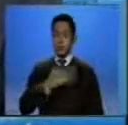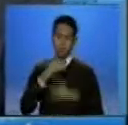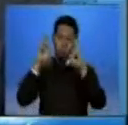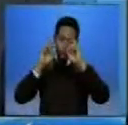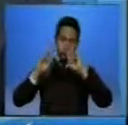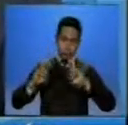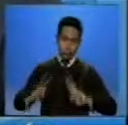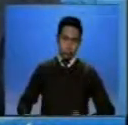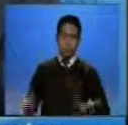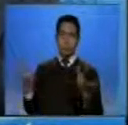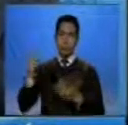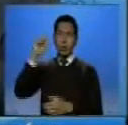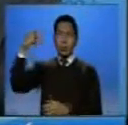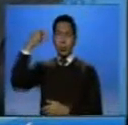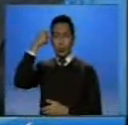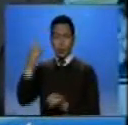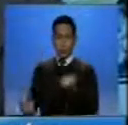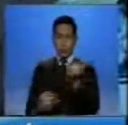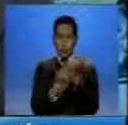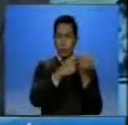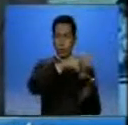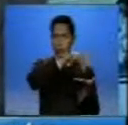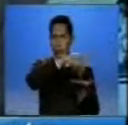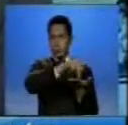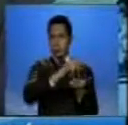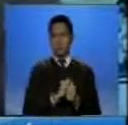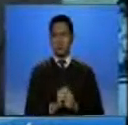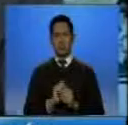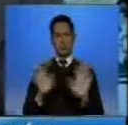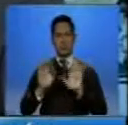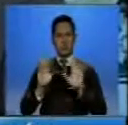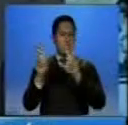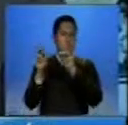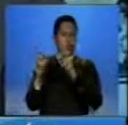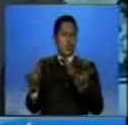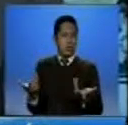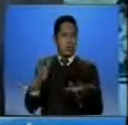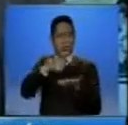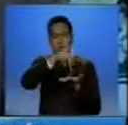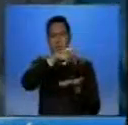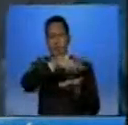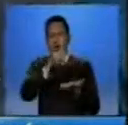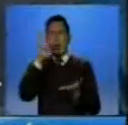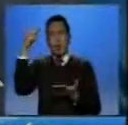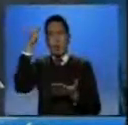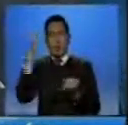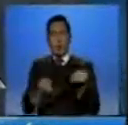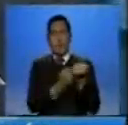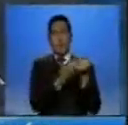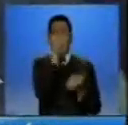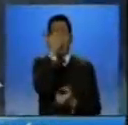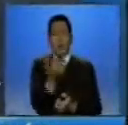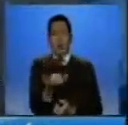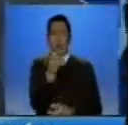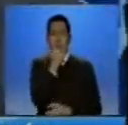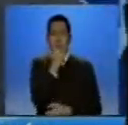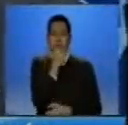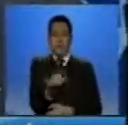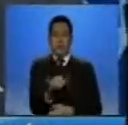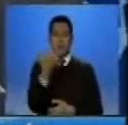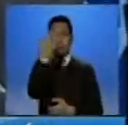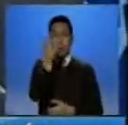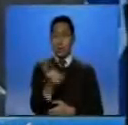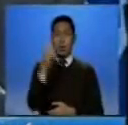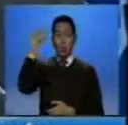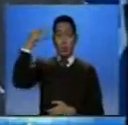el subsidio a la gasolina super es un subsidio perverso. ¿Por qué le digo que es un subsidio perverso? Porque el Estado subsidia